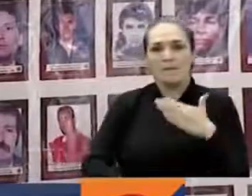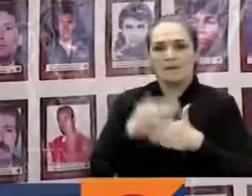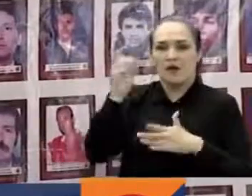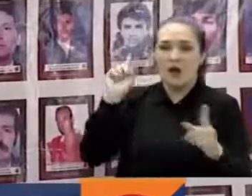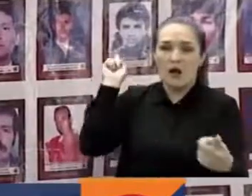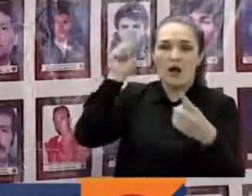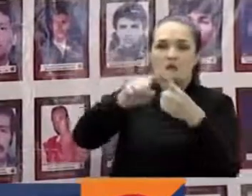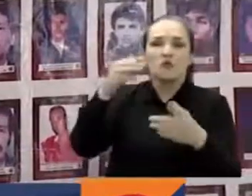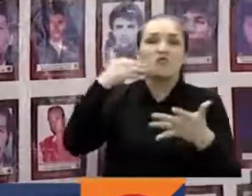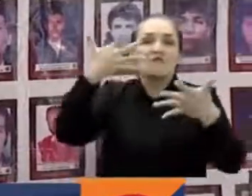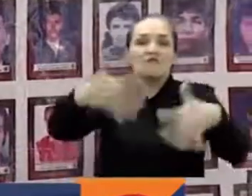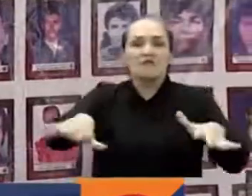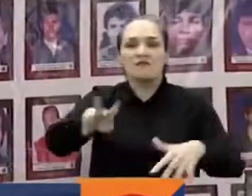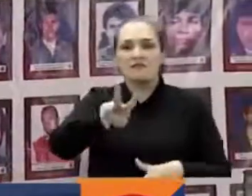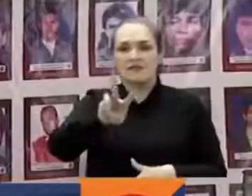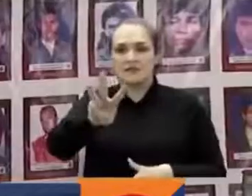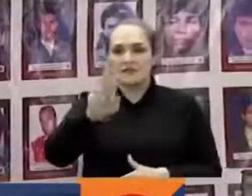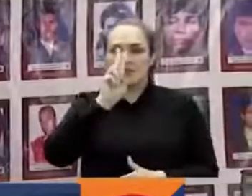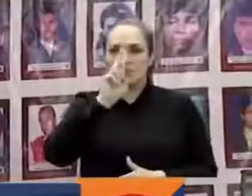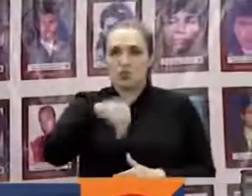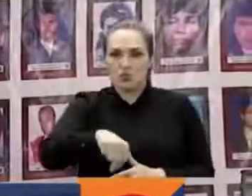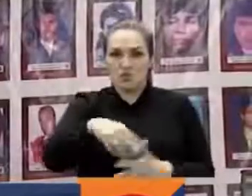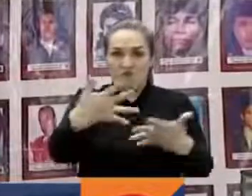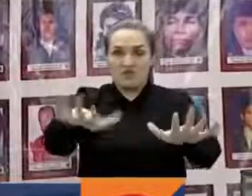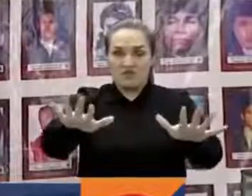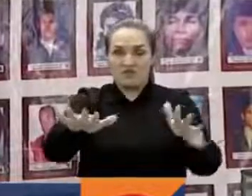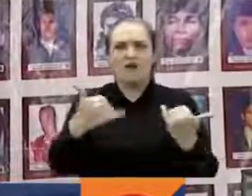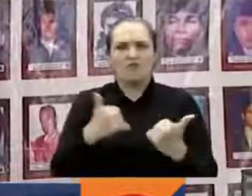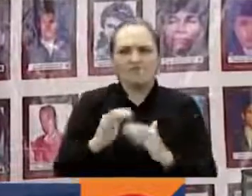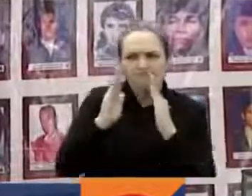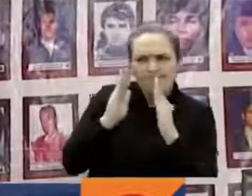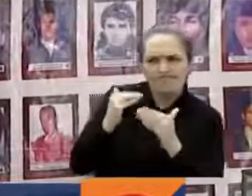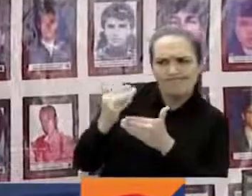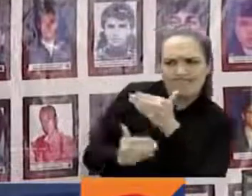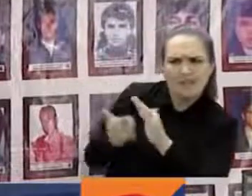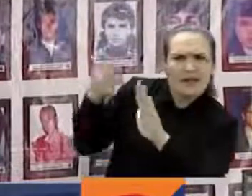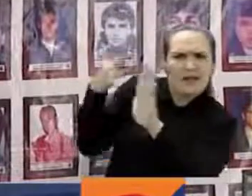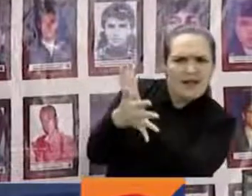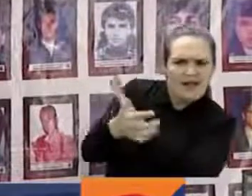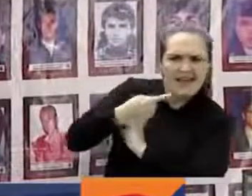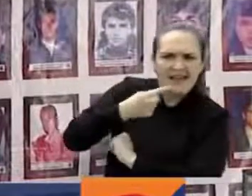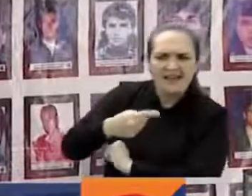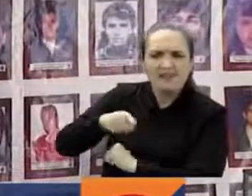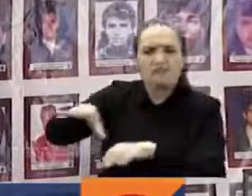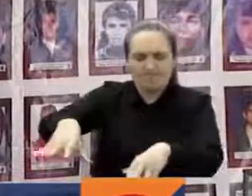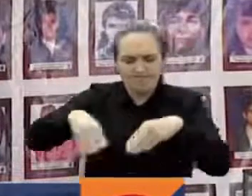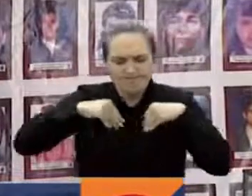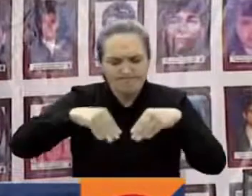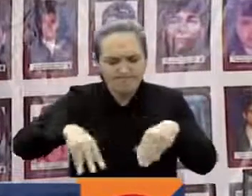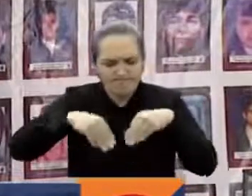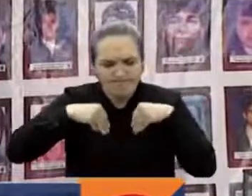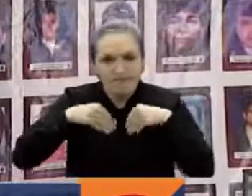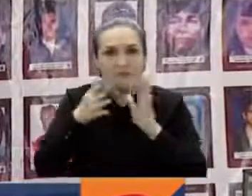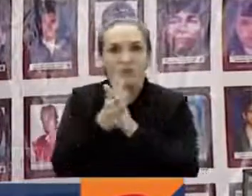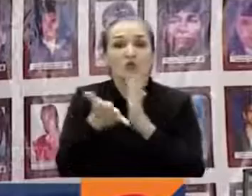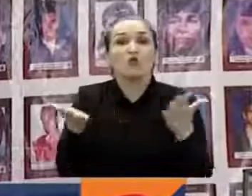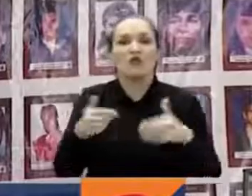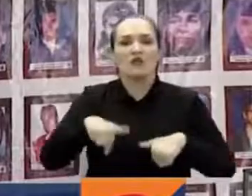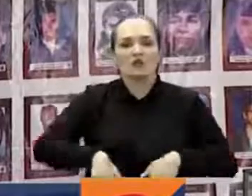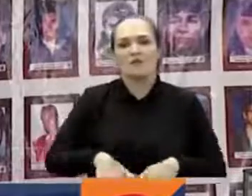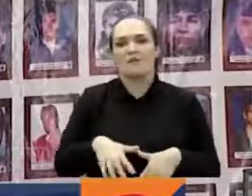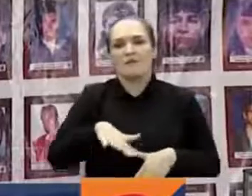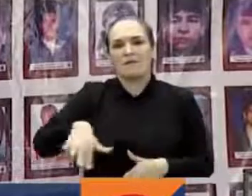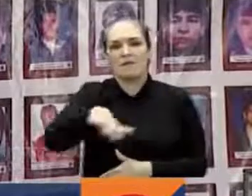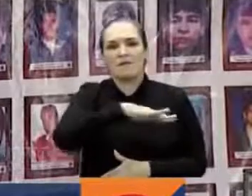el próximo 23 de junio. Nosotros estaremos muy pendientes de lo que se diga en medio de estas audiencias de reconocimiento. Desde la Biblioteca Virgilio Barco,